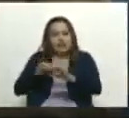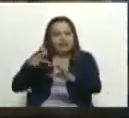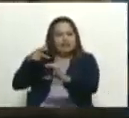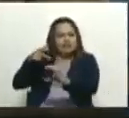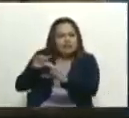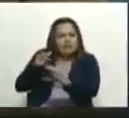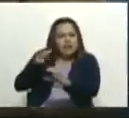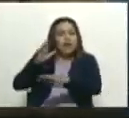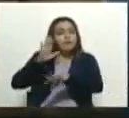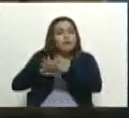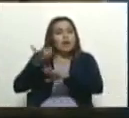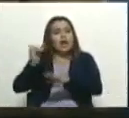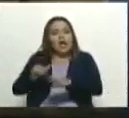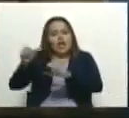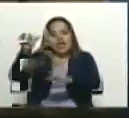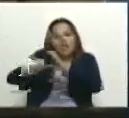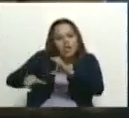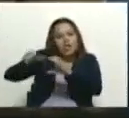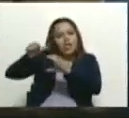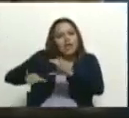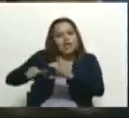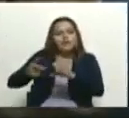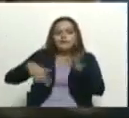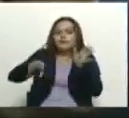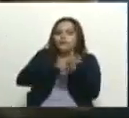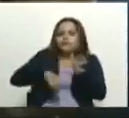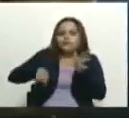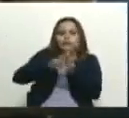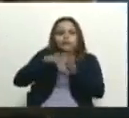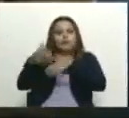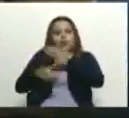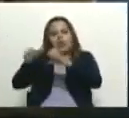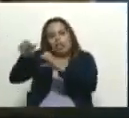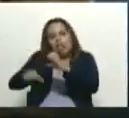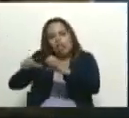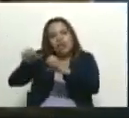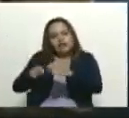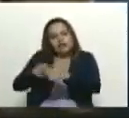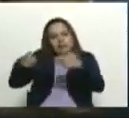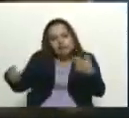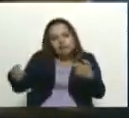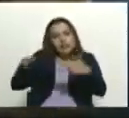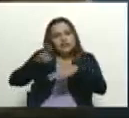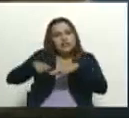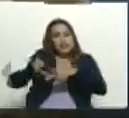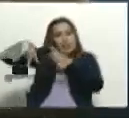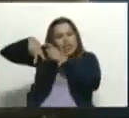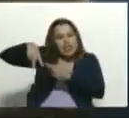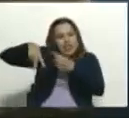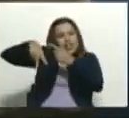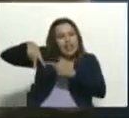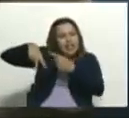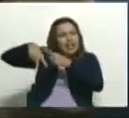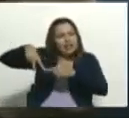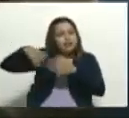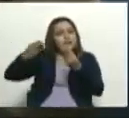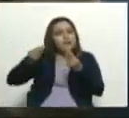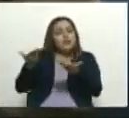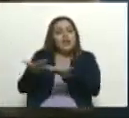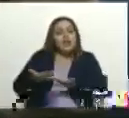porque son cirugía tras cirugía, fracaso tras fracaso, que muchos traumatólogos, muchas